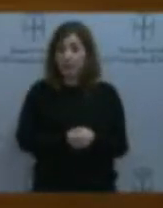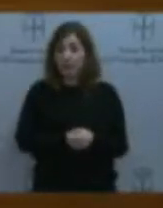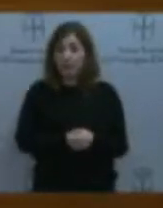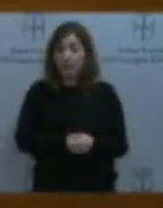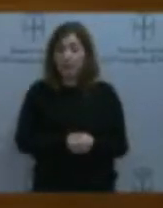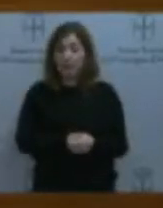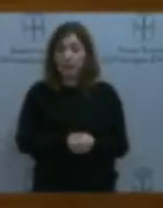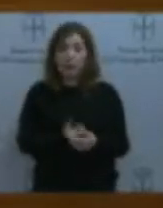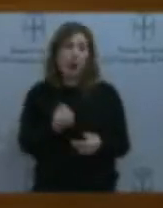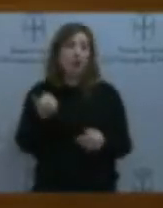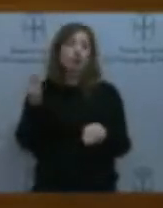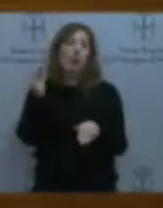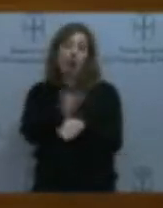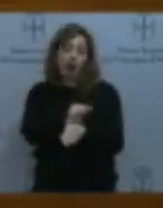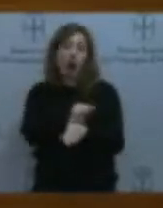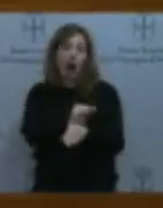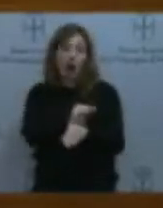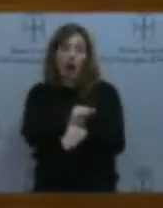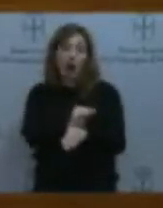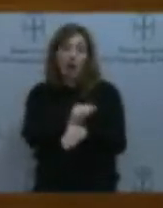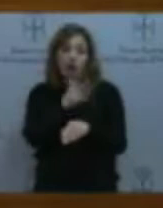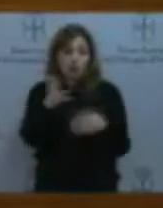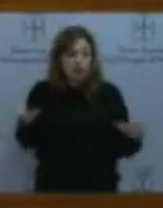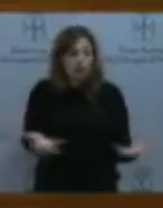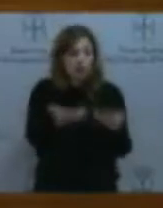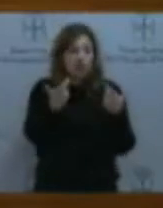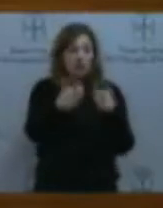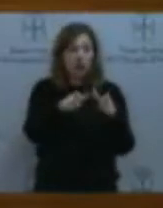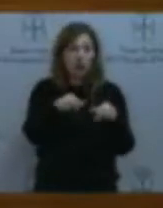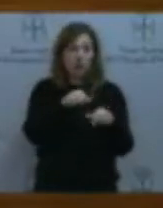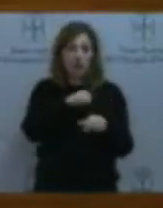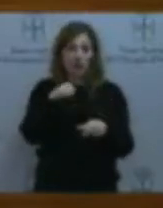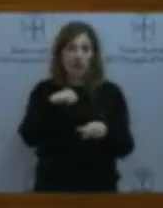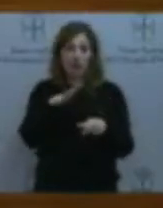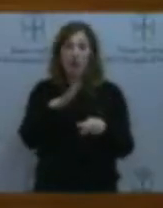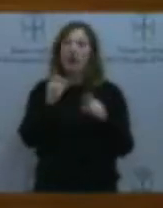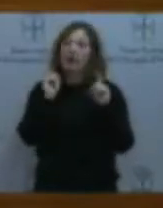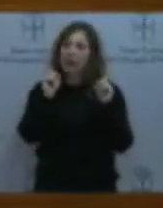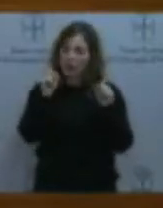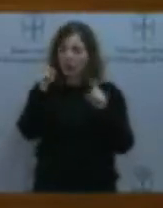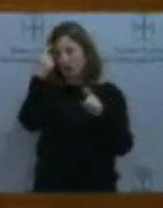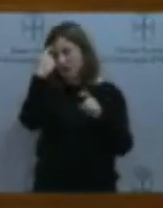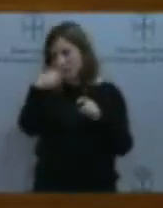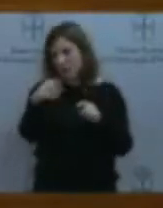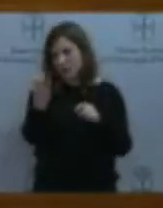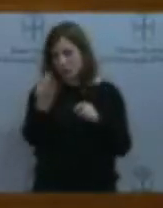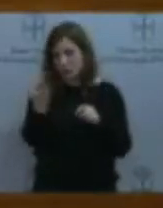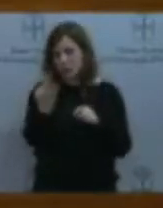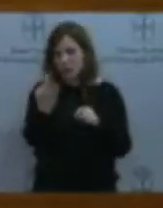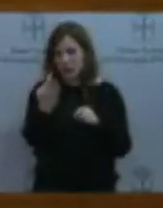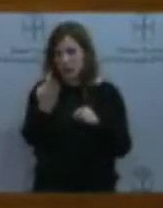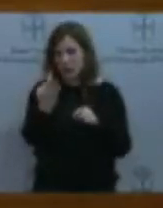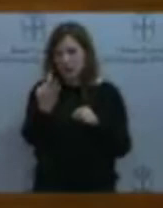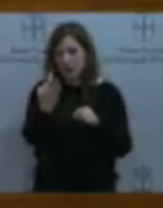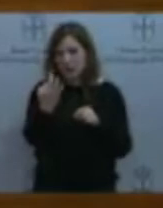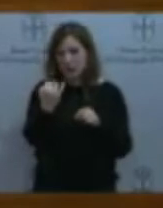a subvencionar, que favoreciésemos al sector privado, pero es que en educación ya conocemos que el camino del mal menor